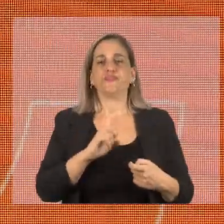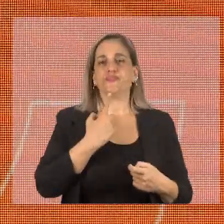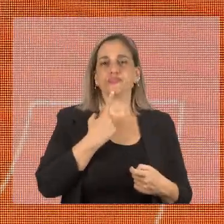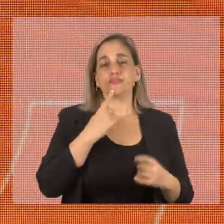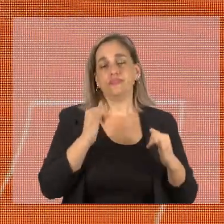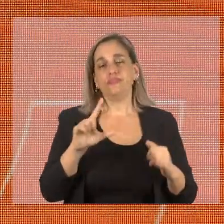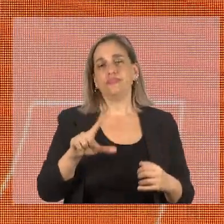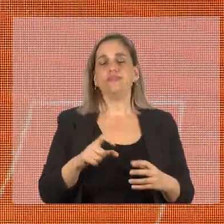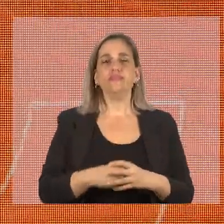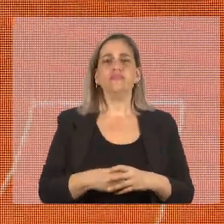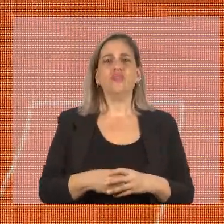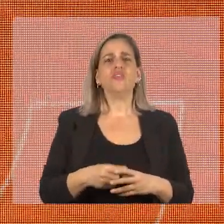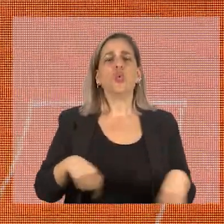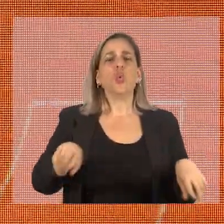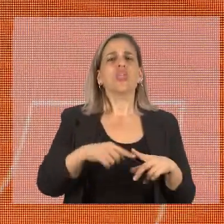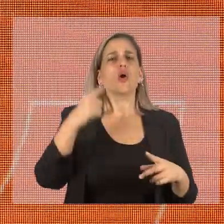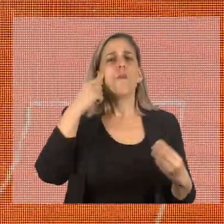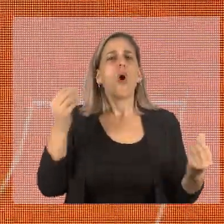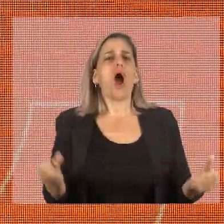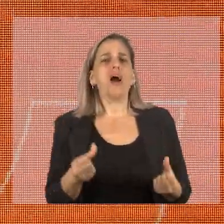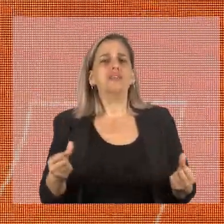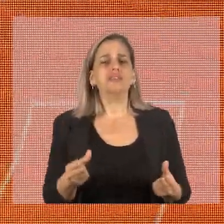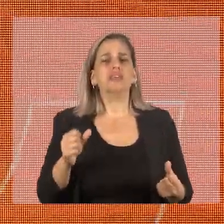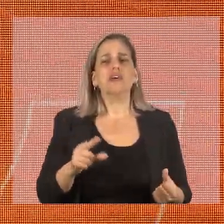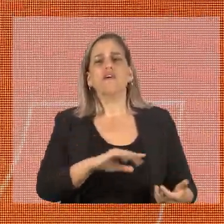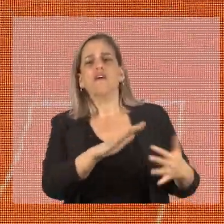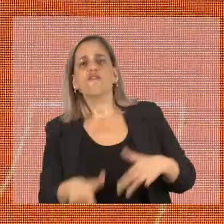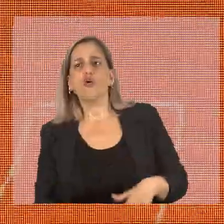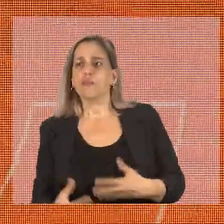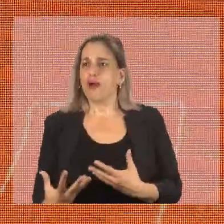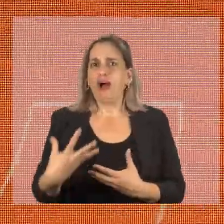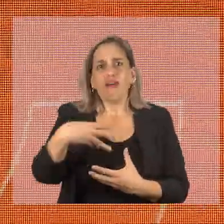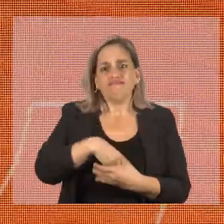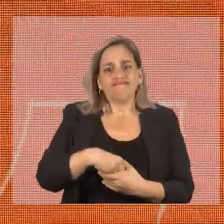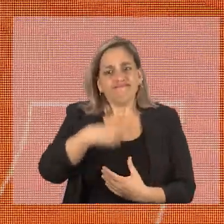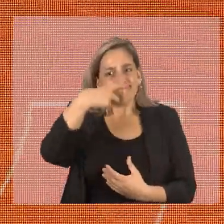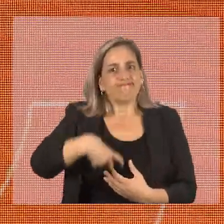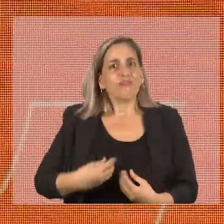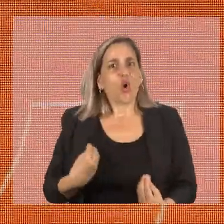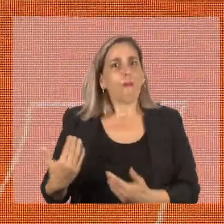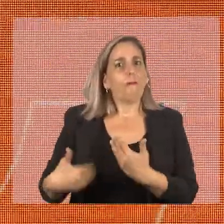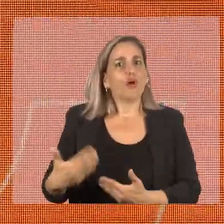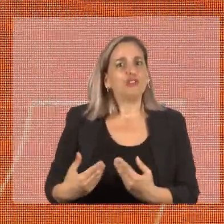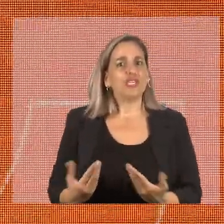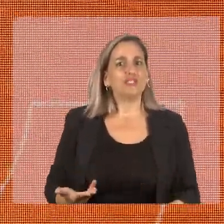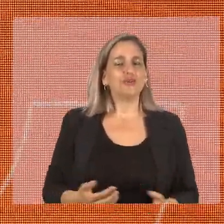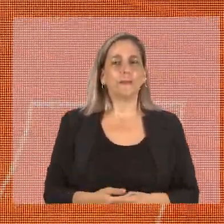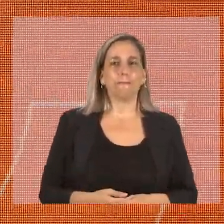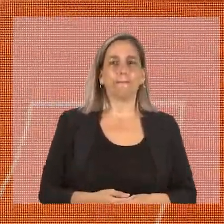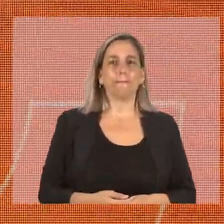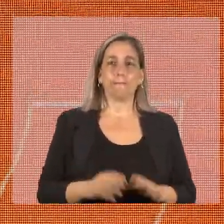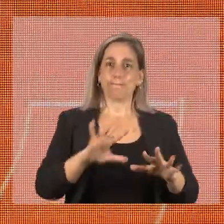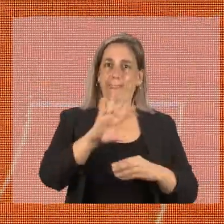los políticos, por supuesto. ¿Cómo juega eso a nivel interno para usted? ¿Cómo es ese proceso de toma de